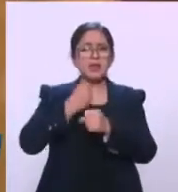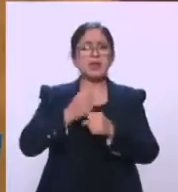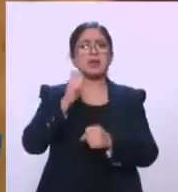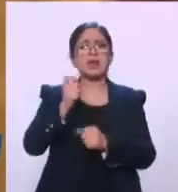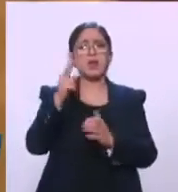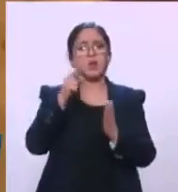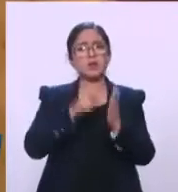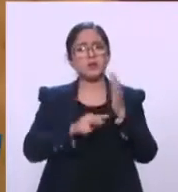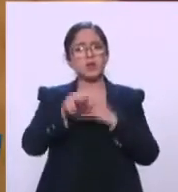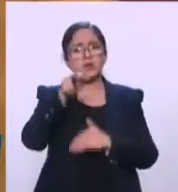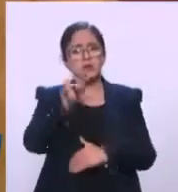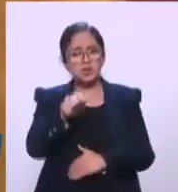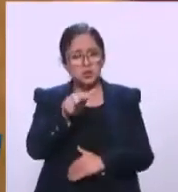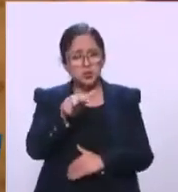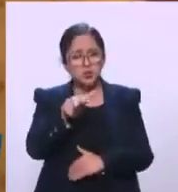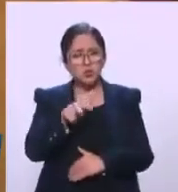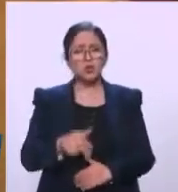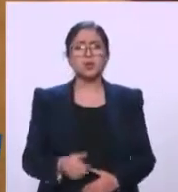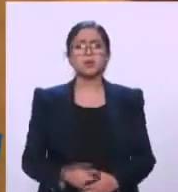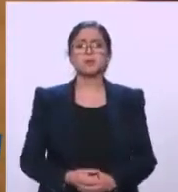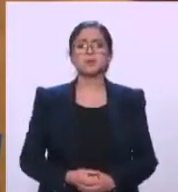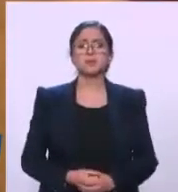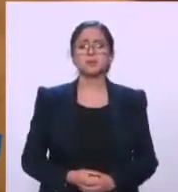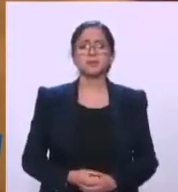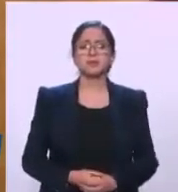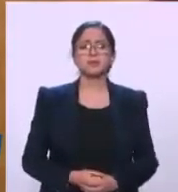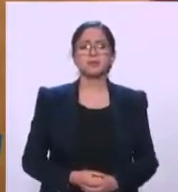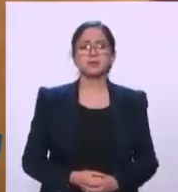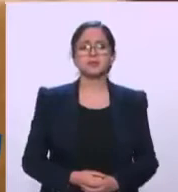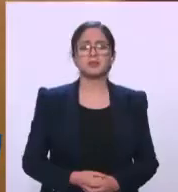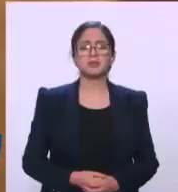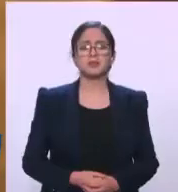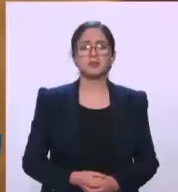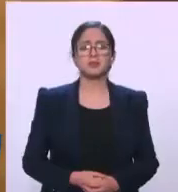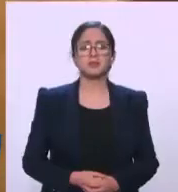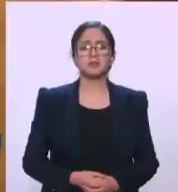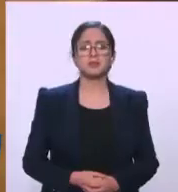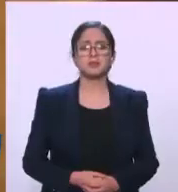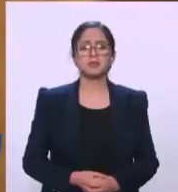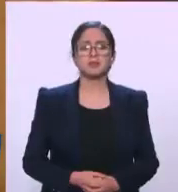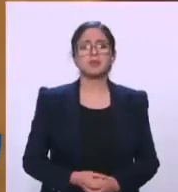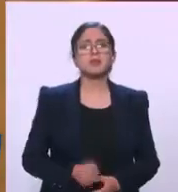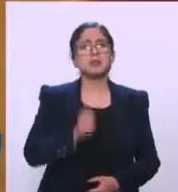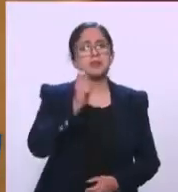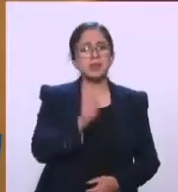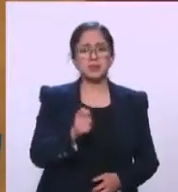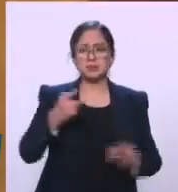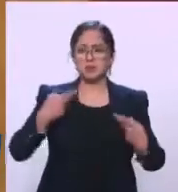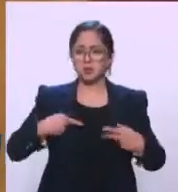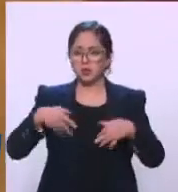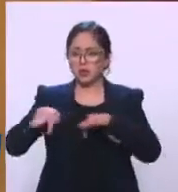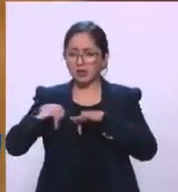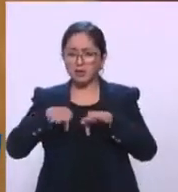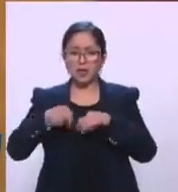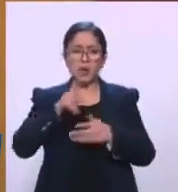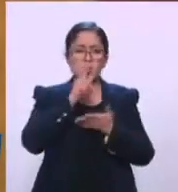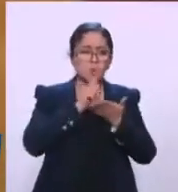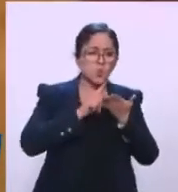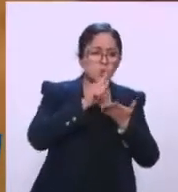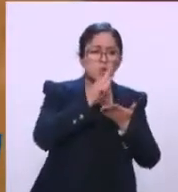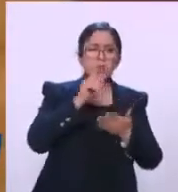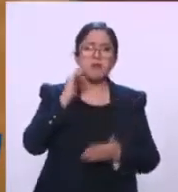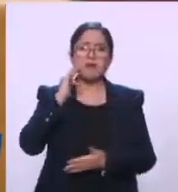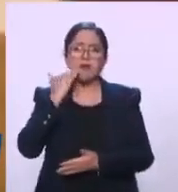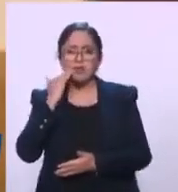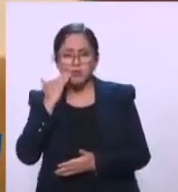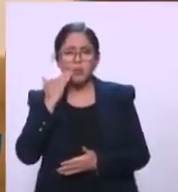2018, hace 2 años, perdón, donde empleados de Twitter, de Facebook y de Google denunciaban lo que denuncia